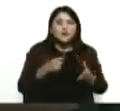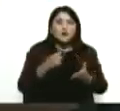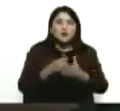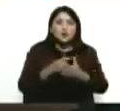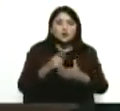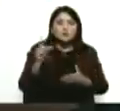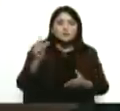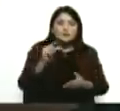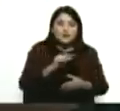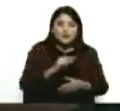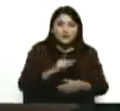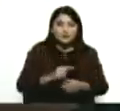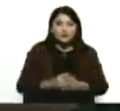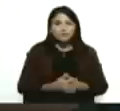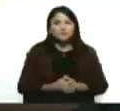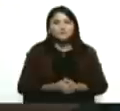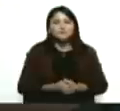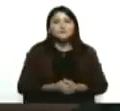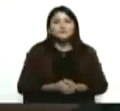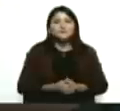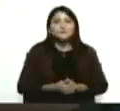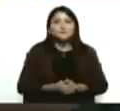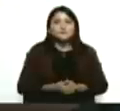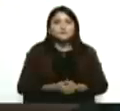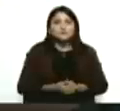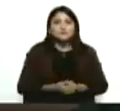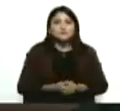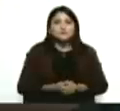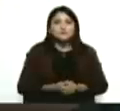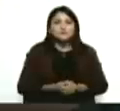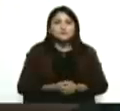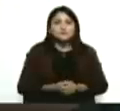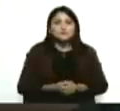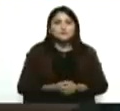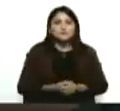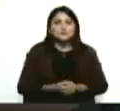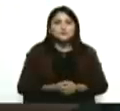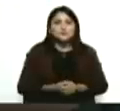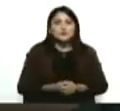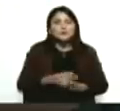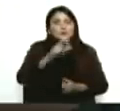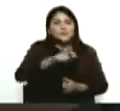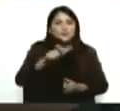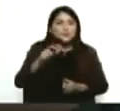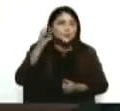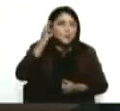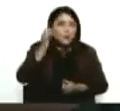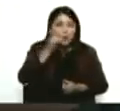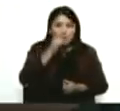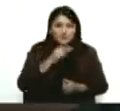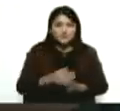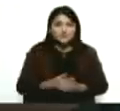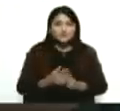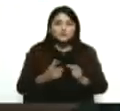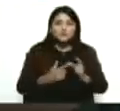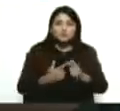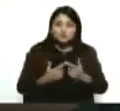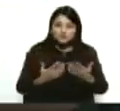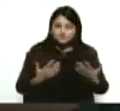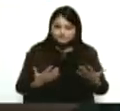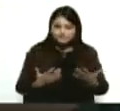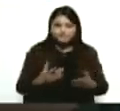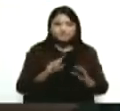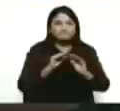económica, para el empresario, para el comerciante y en definitiva para las ciudadanas y los ciudadanos. Por eso queríamos informarle de